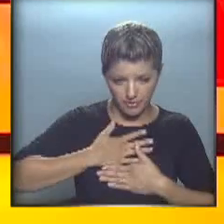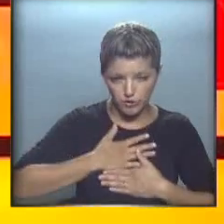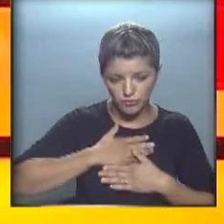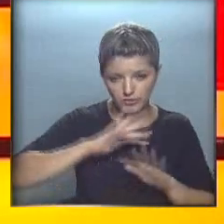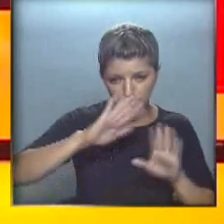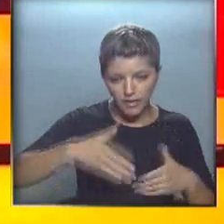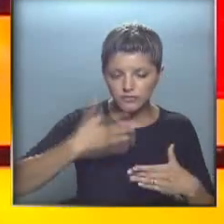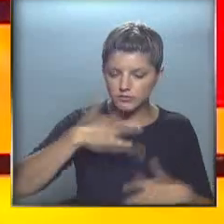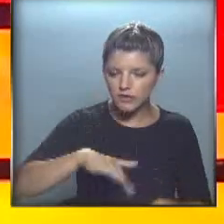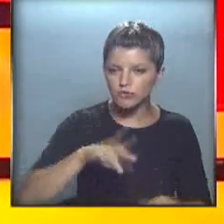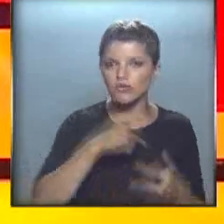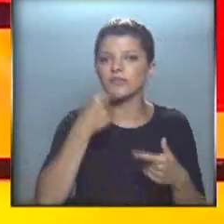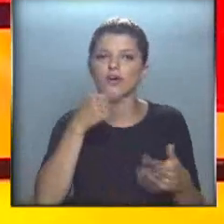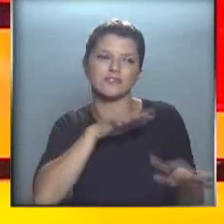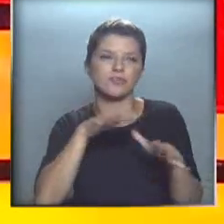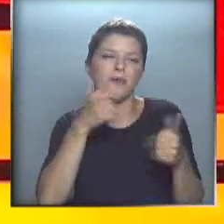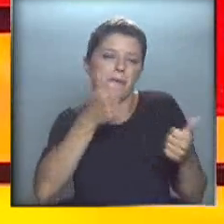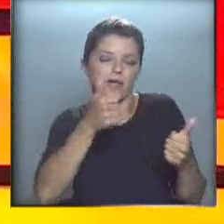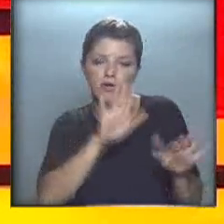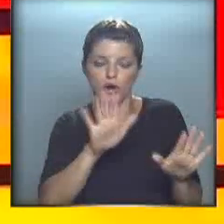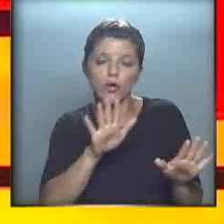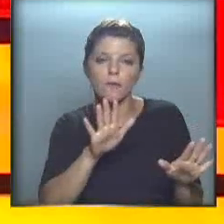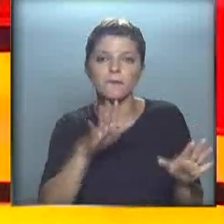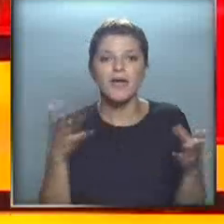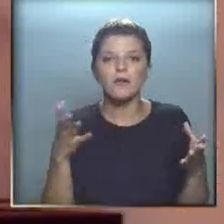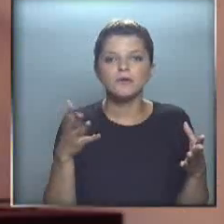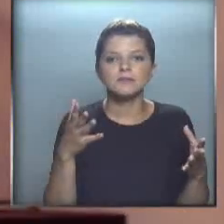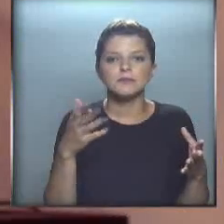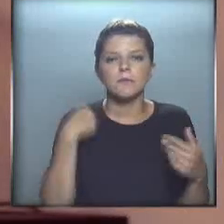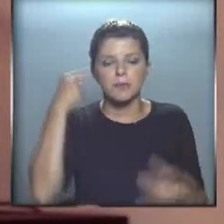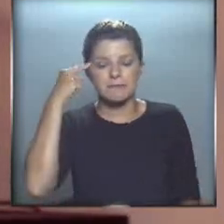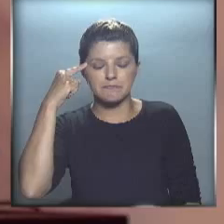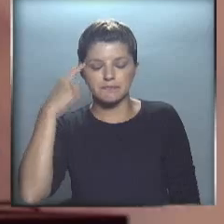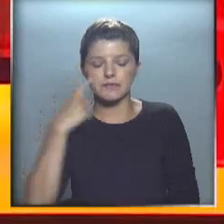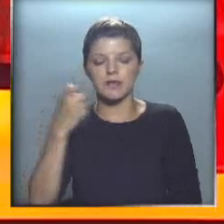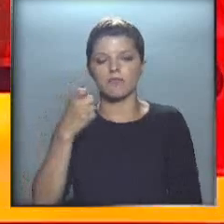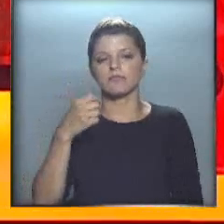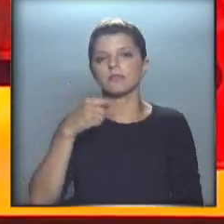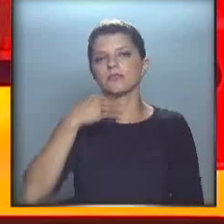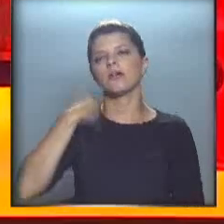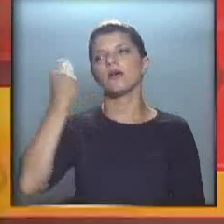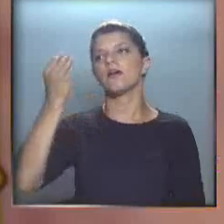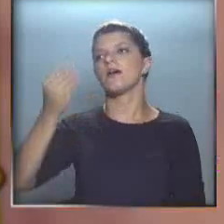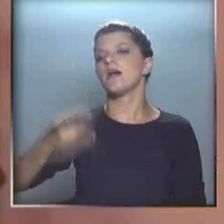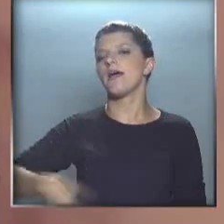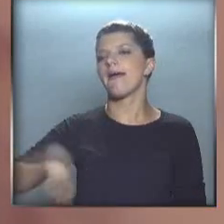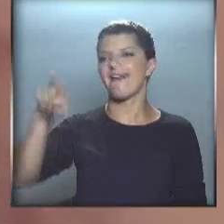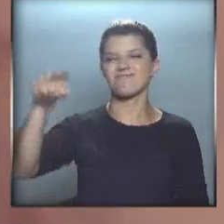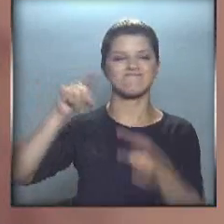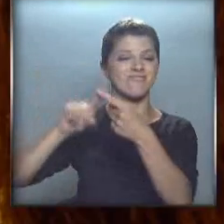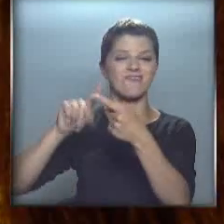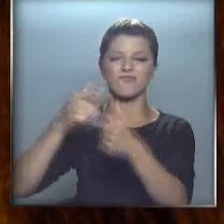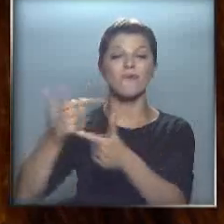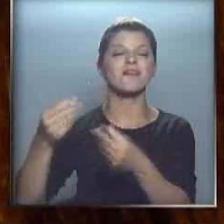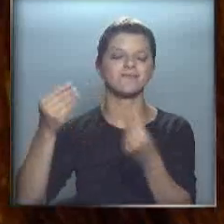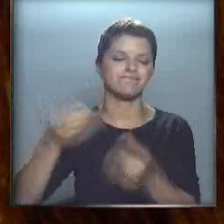digo que haya sido una sensación placentera, pero sí que te cayó una ficha como decir, con razón me llevaba tan mal esta gente, como de, no sé,